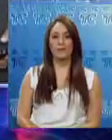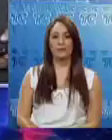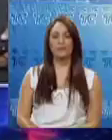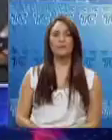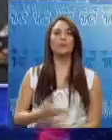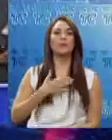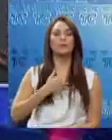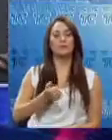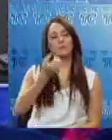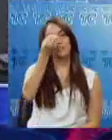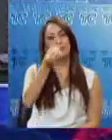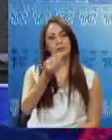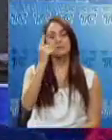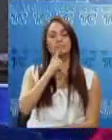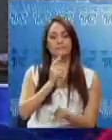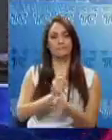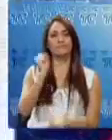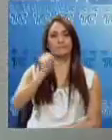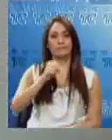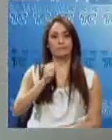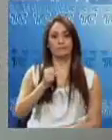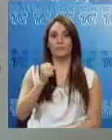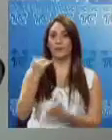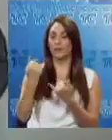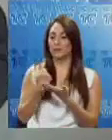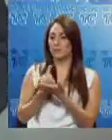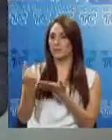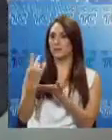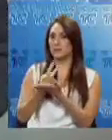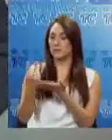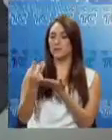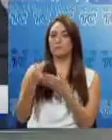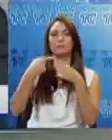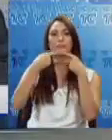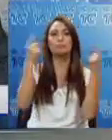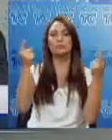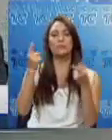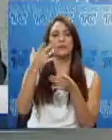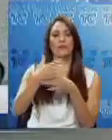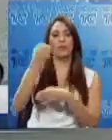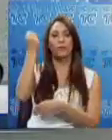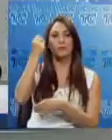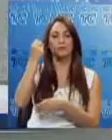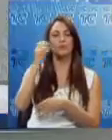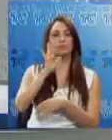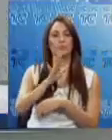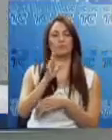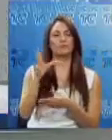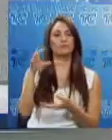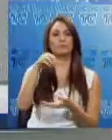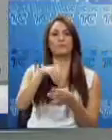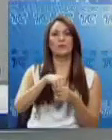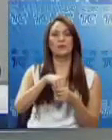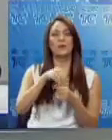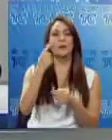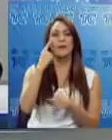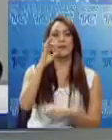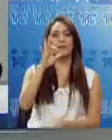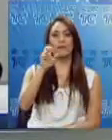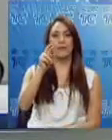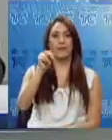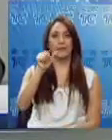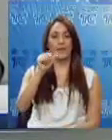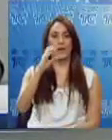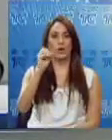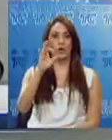¿Qué tal? Muy buenos días. Efectivamente, en las últimas semanas ha sido noticia la postura de la Federación de Transporte Interprovincial de Pasajeros, FENACOTIP,